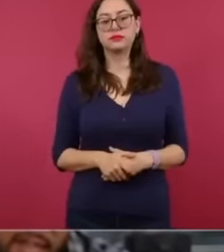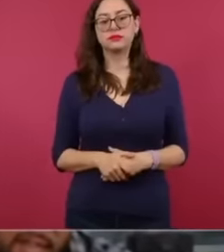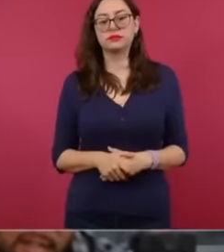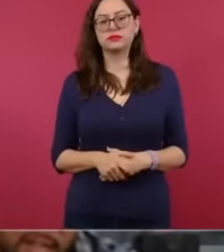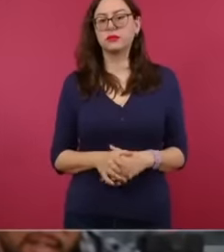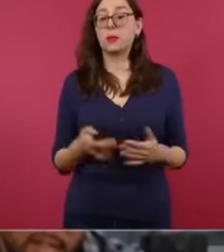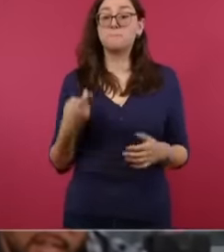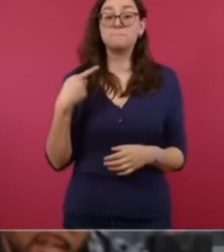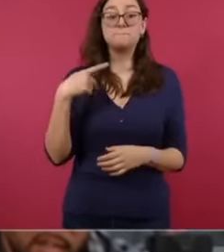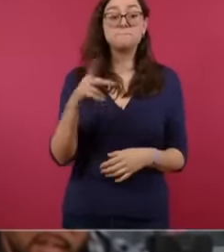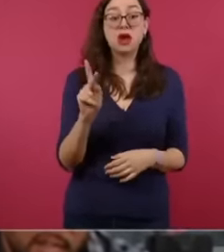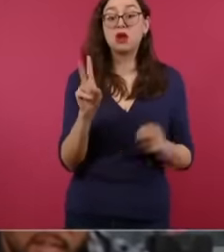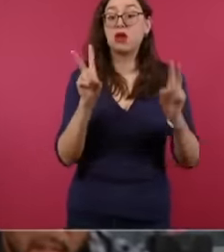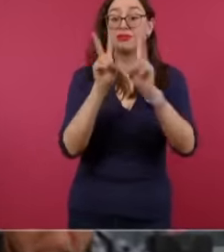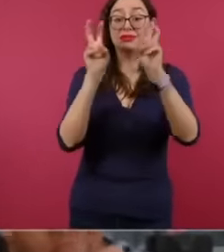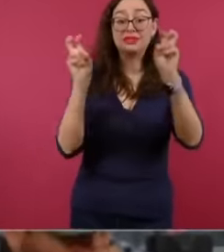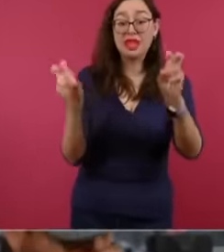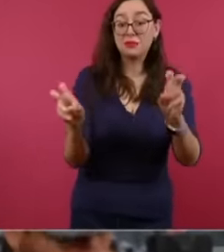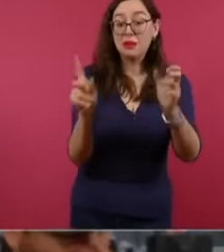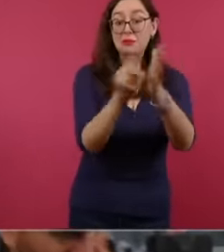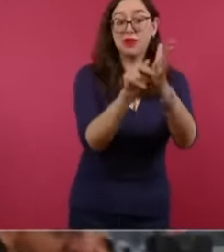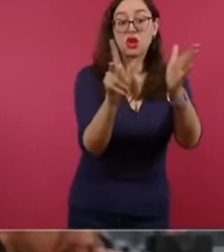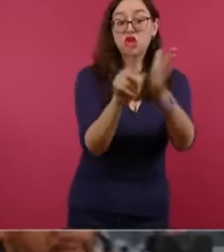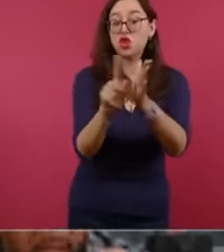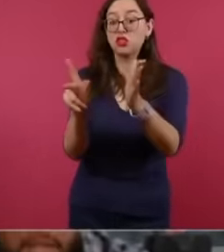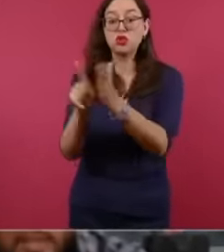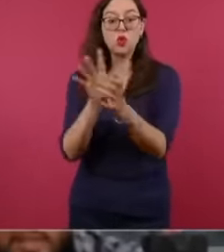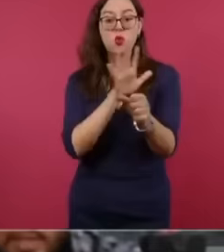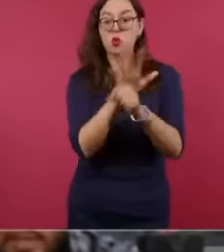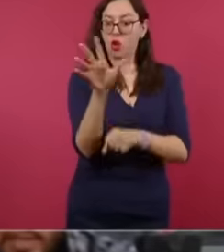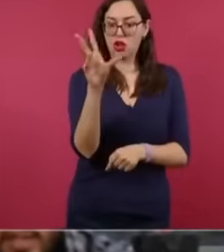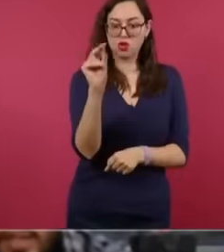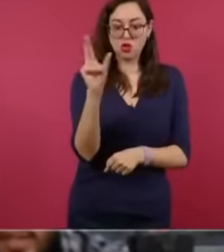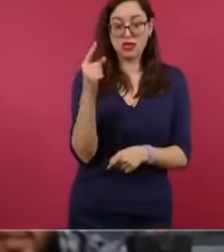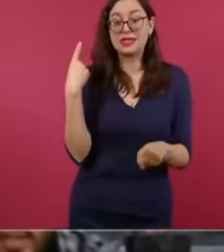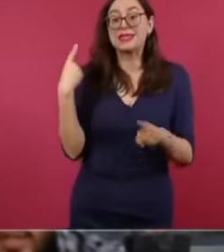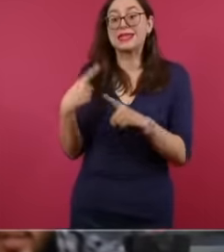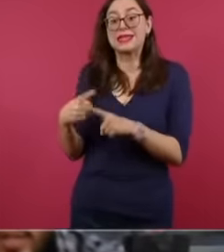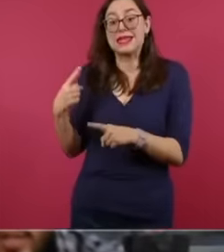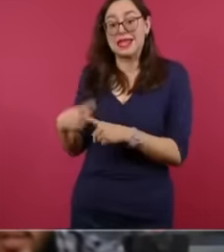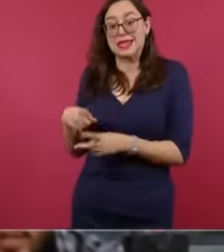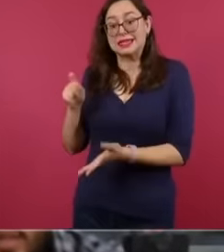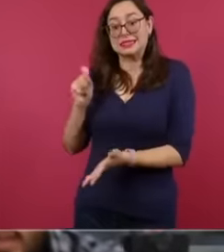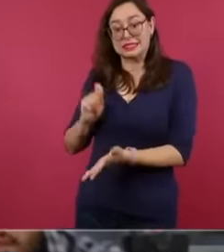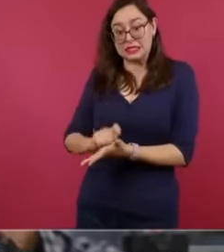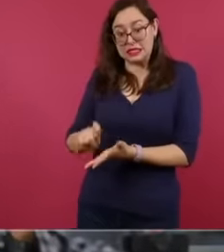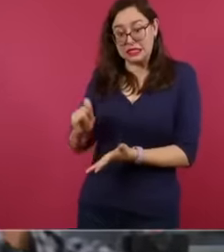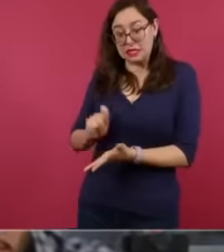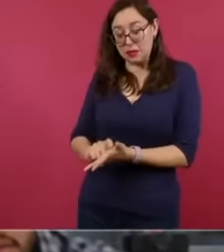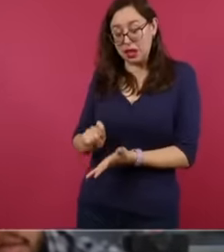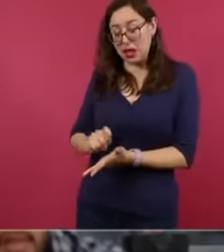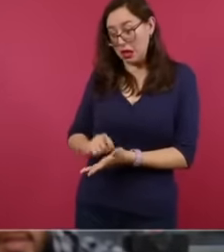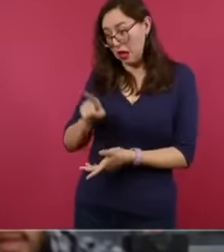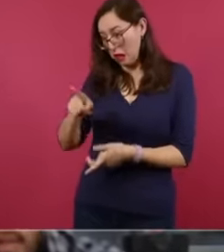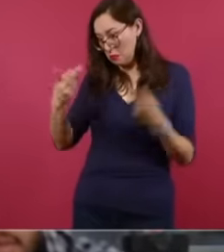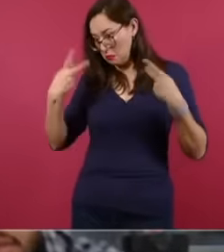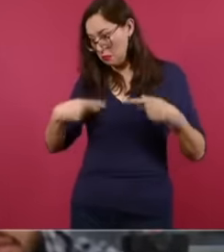viene en el Reforma, viene en el Milenio. No, no, hay que ver quién escribe, porque es ahí donde usted puede saber si es